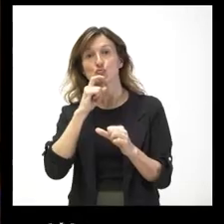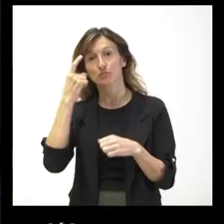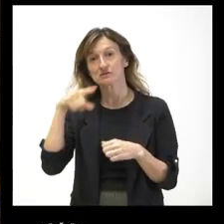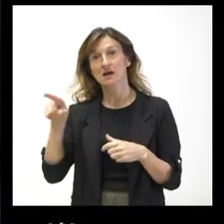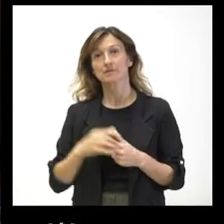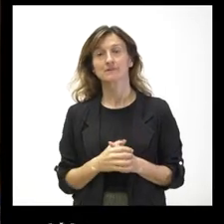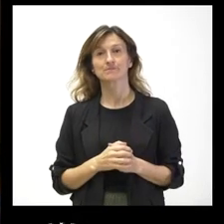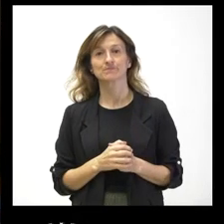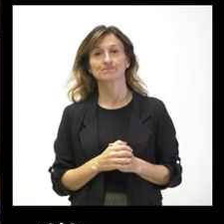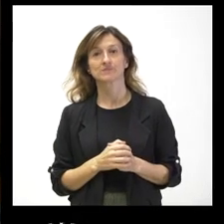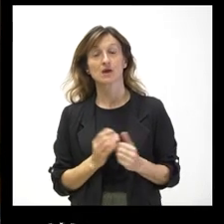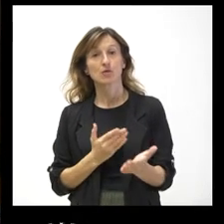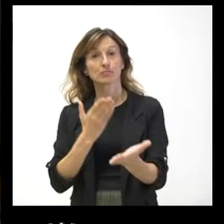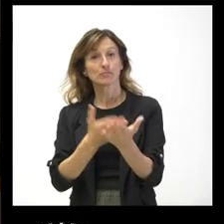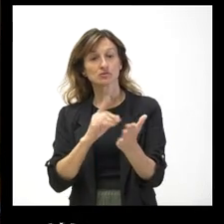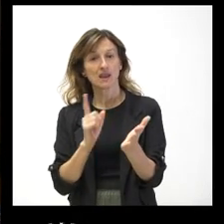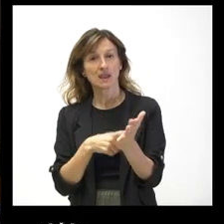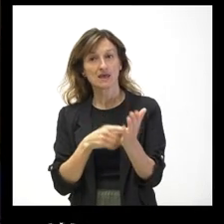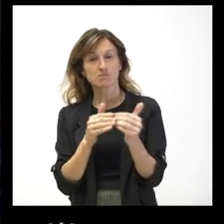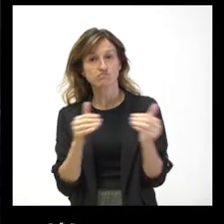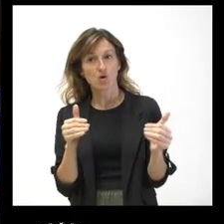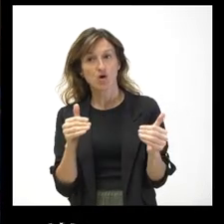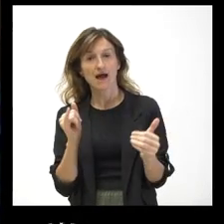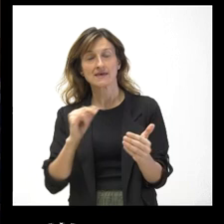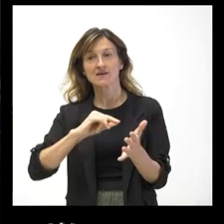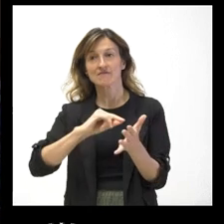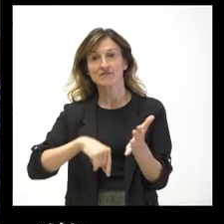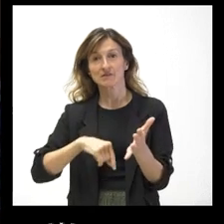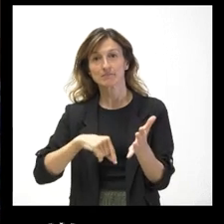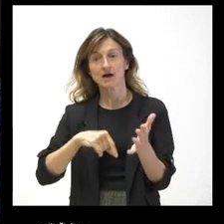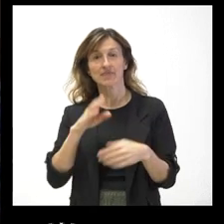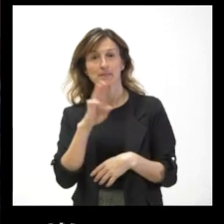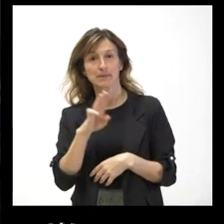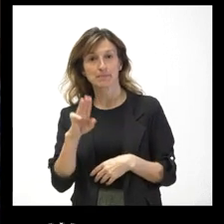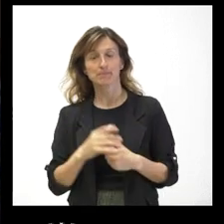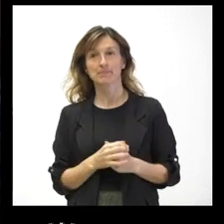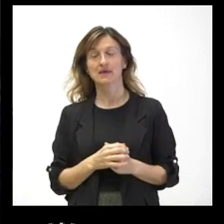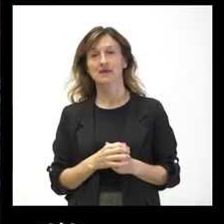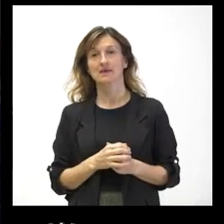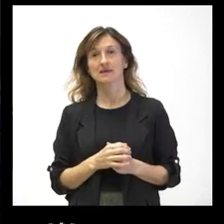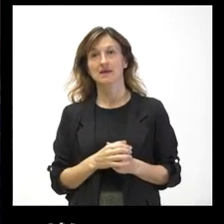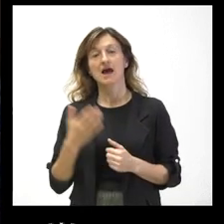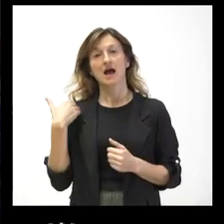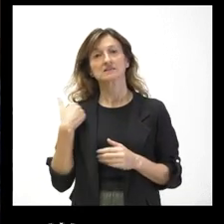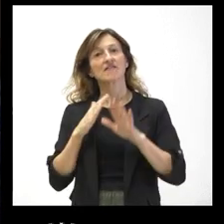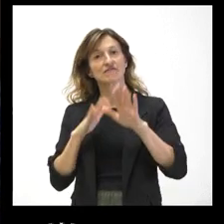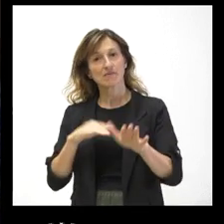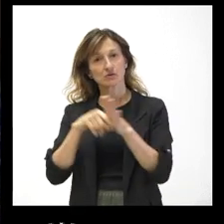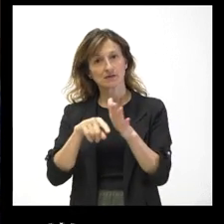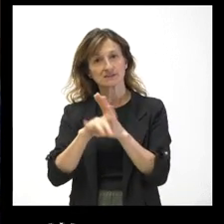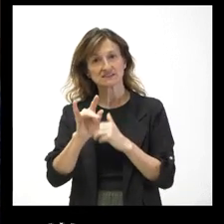sí la proposición de ley inicial tiene la firma del grupo parlamentario popular Y entonces sí que estaban a favor de esa